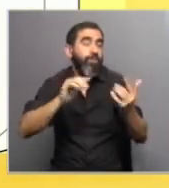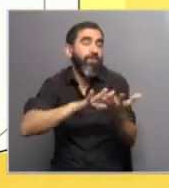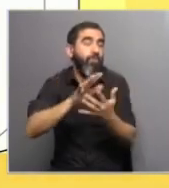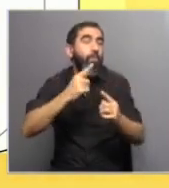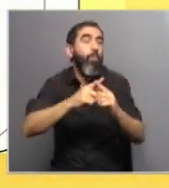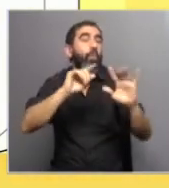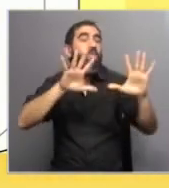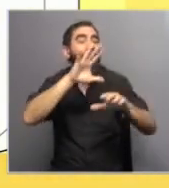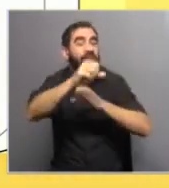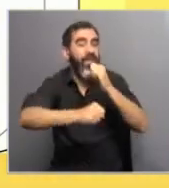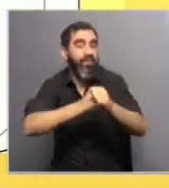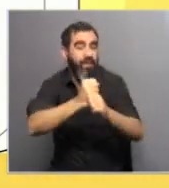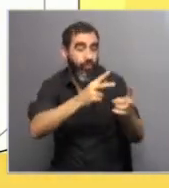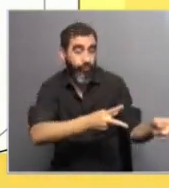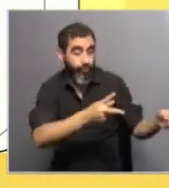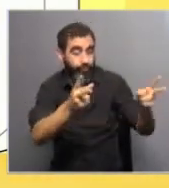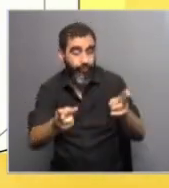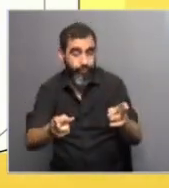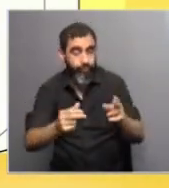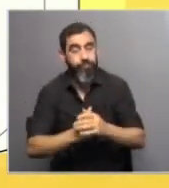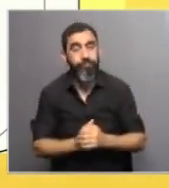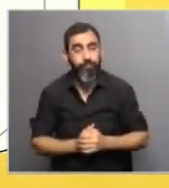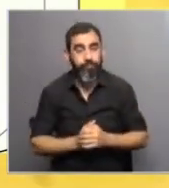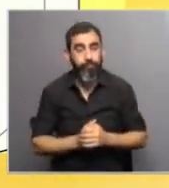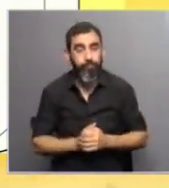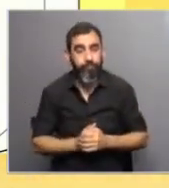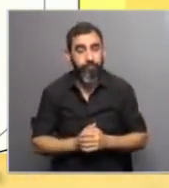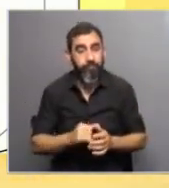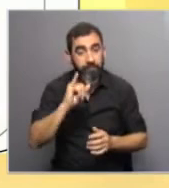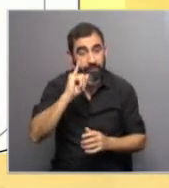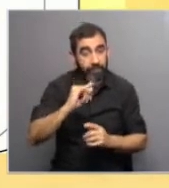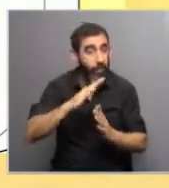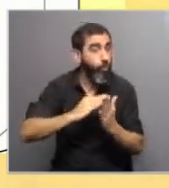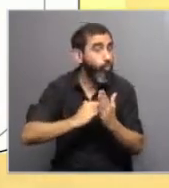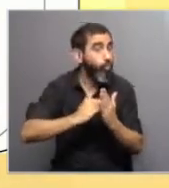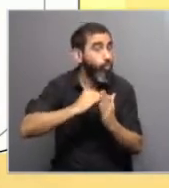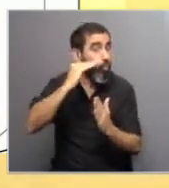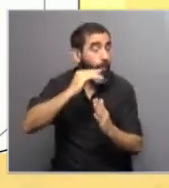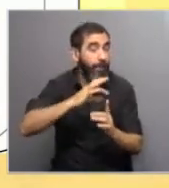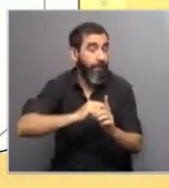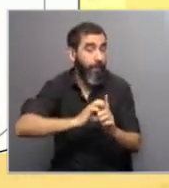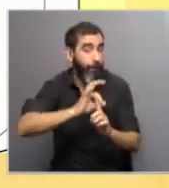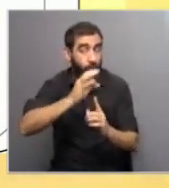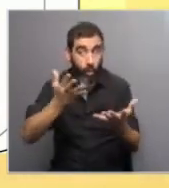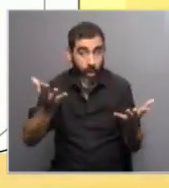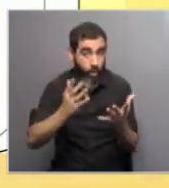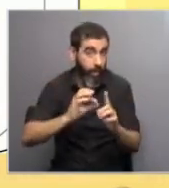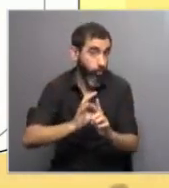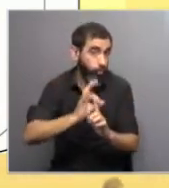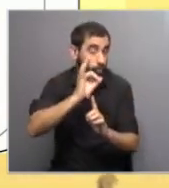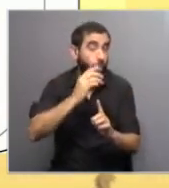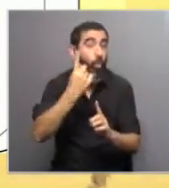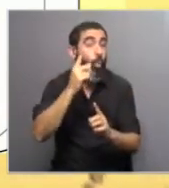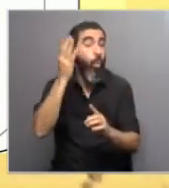10 años. ¿Está bien? Si aumentamos la temperatura media global, o sea que estamos en las condiciones actuales, que lo aumentamos